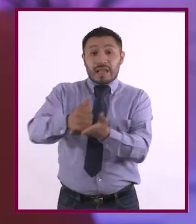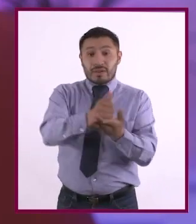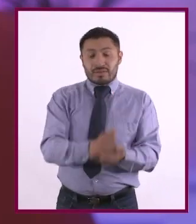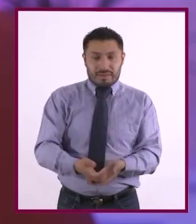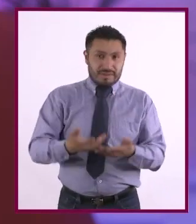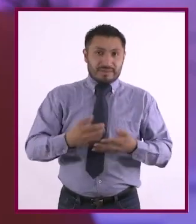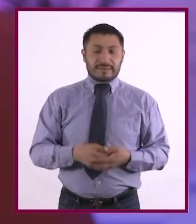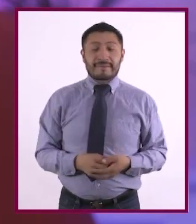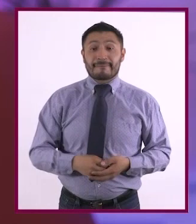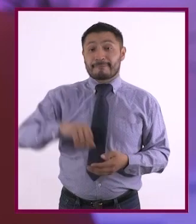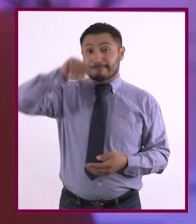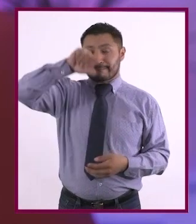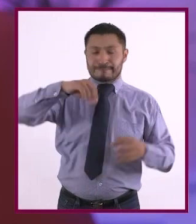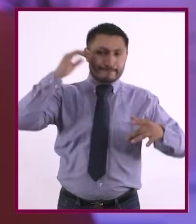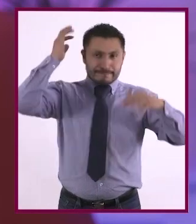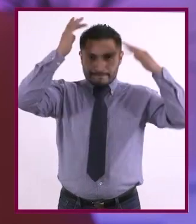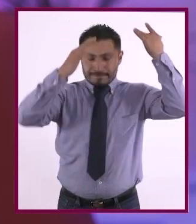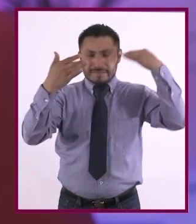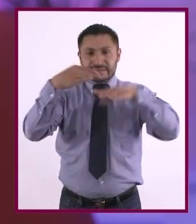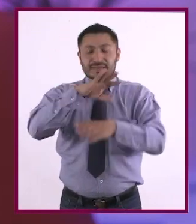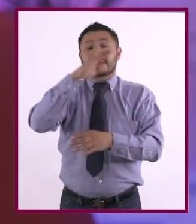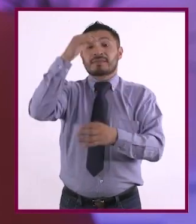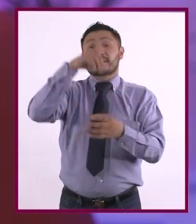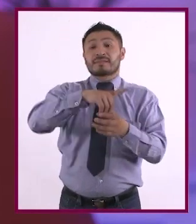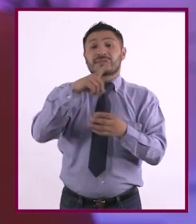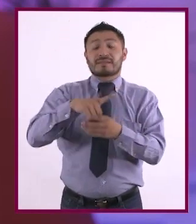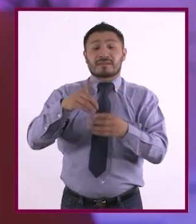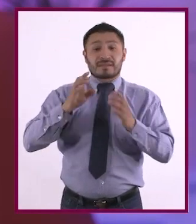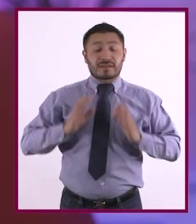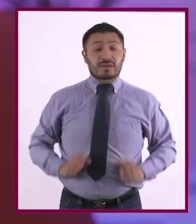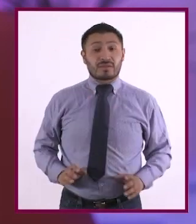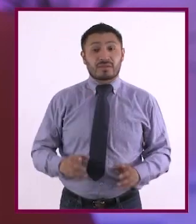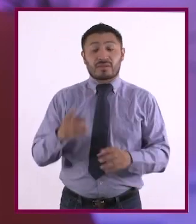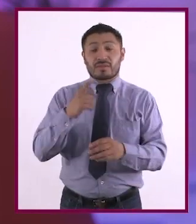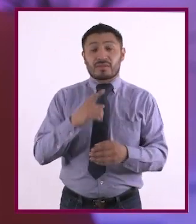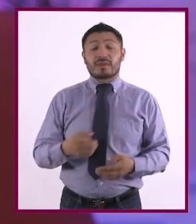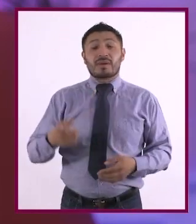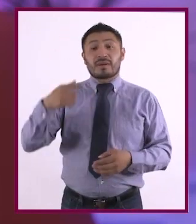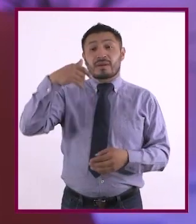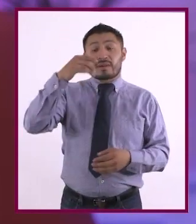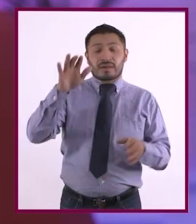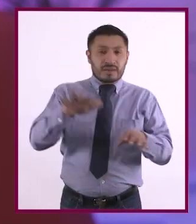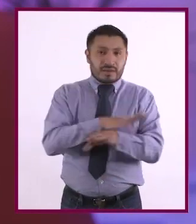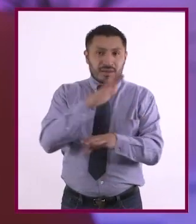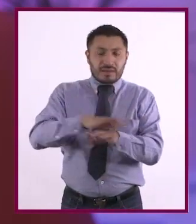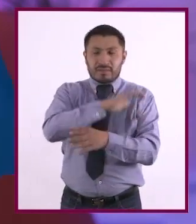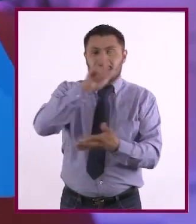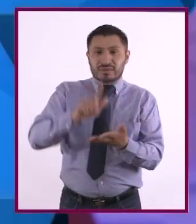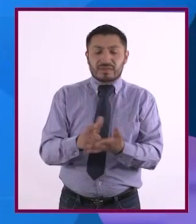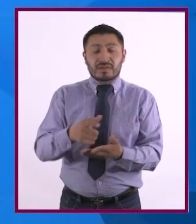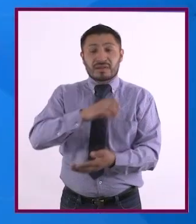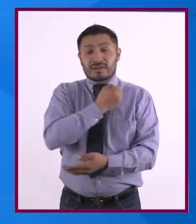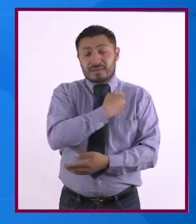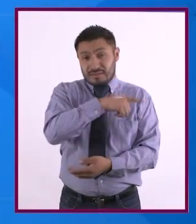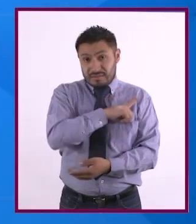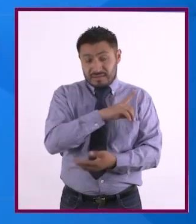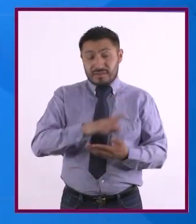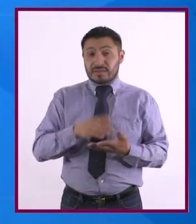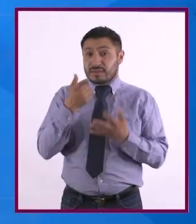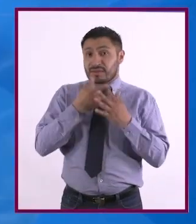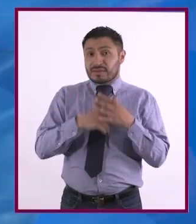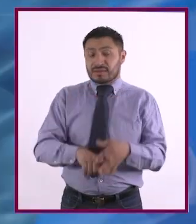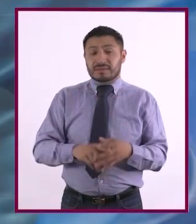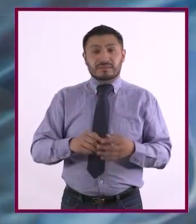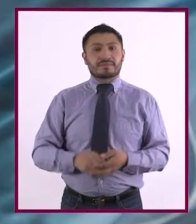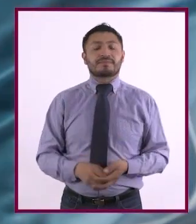mal. Hoy reflexionaremos sobre la donación de órganos y las últimas modificaciones en la Ley General de la Salud. ¡Empezamos!